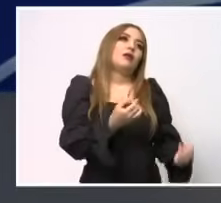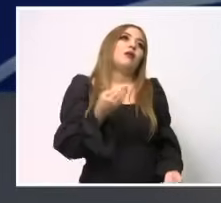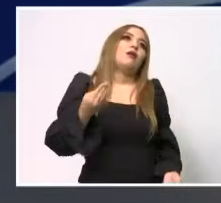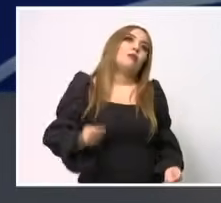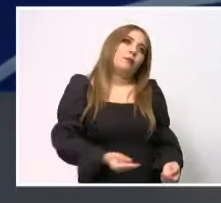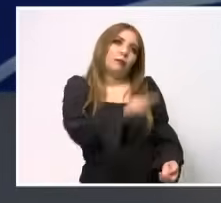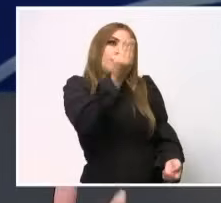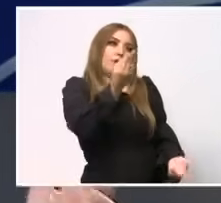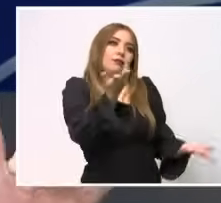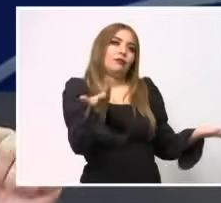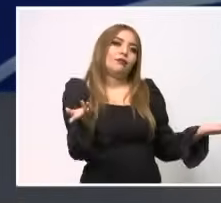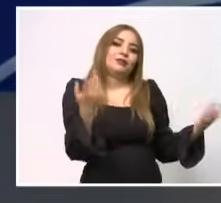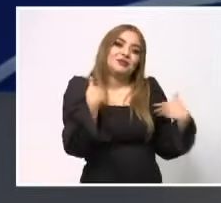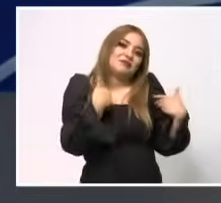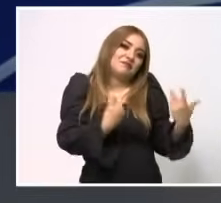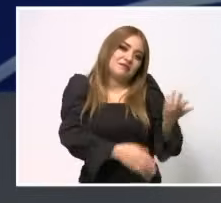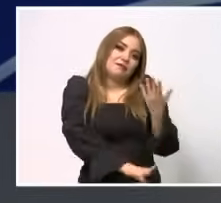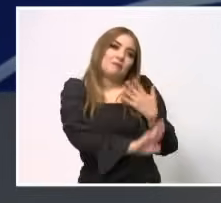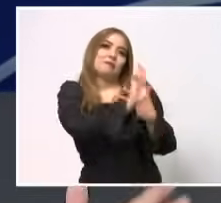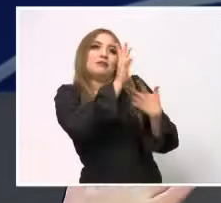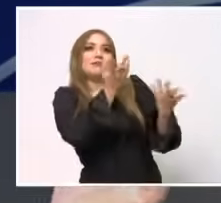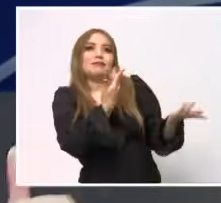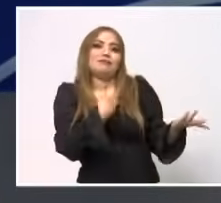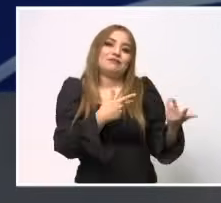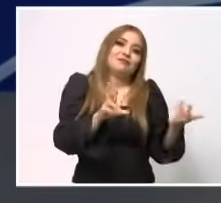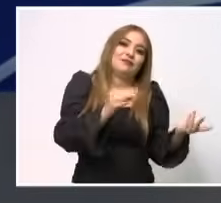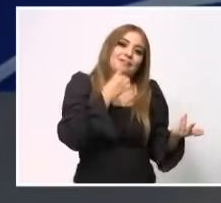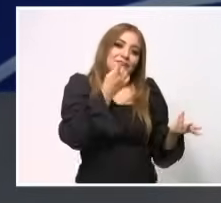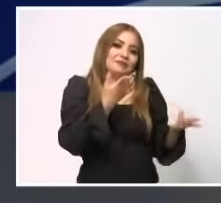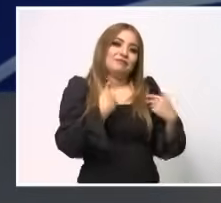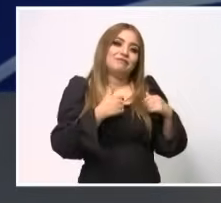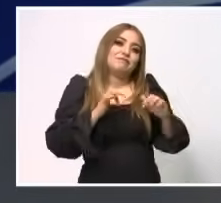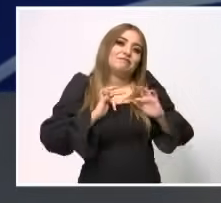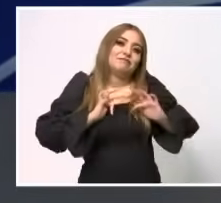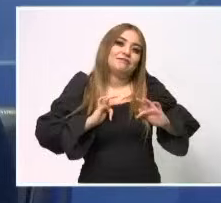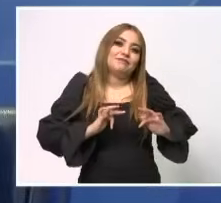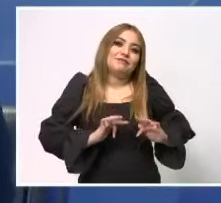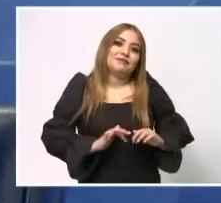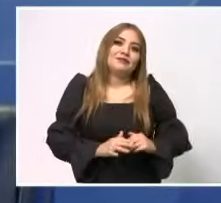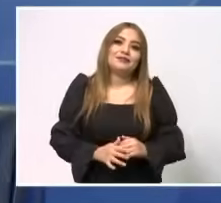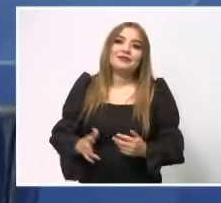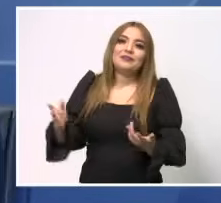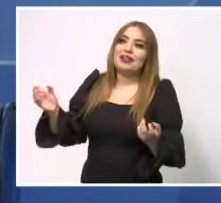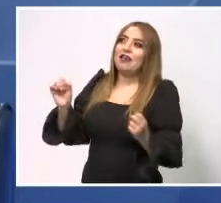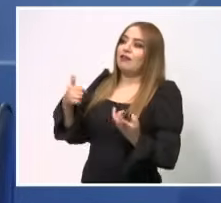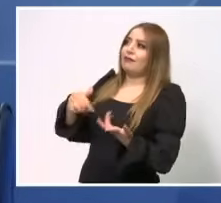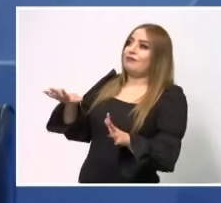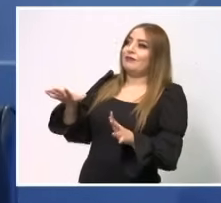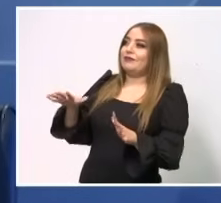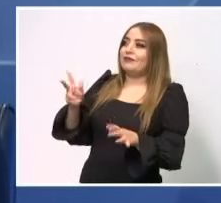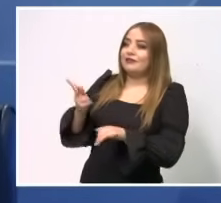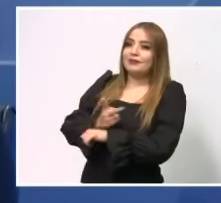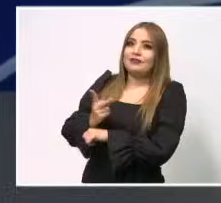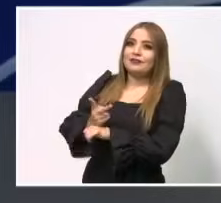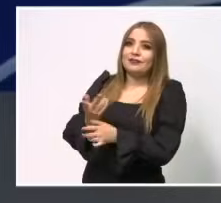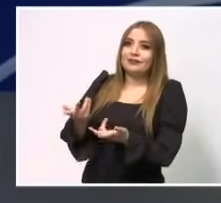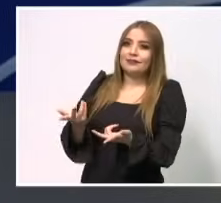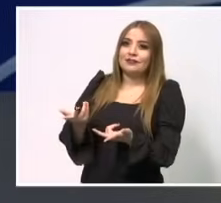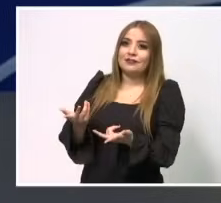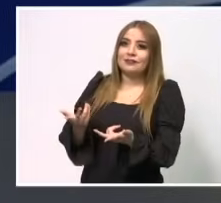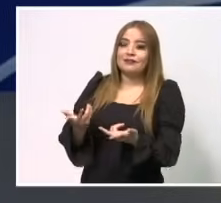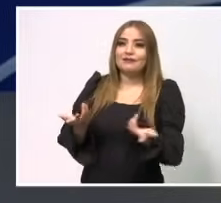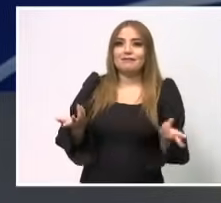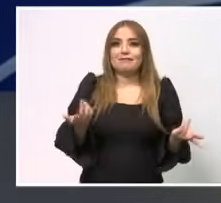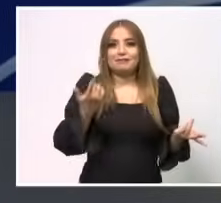Pues sí luego te cuento cómo reaccionado pero es que no no reacciona no alcanzas a reaccionar pues David por Dios es